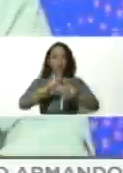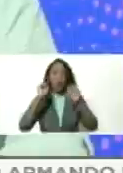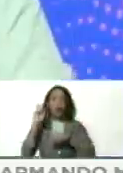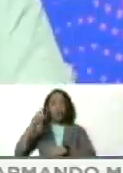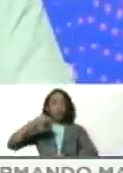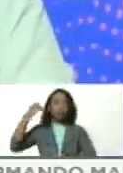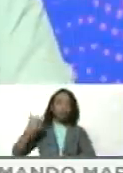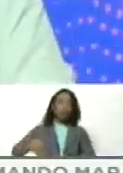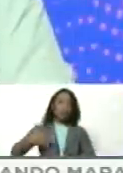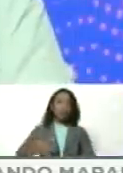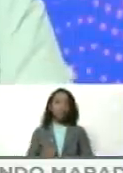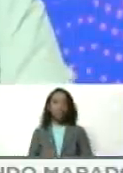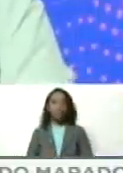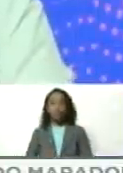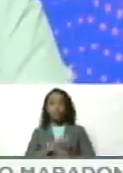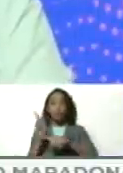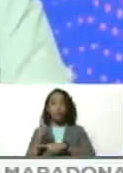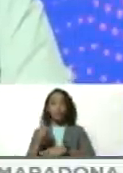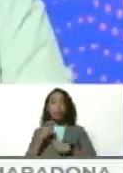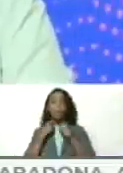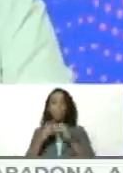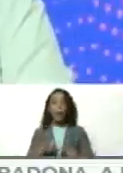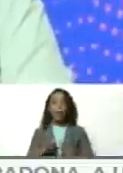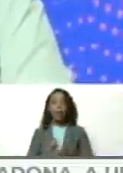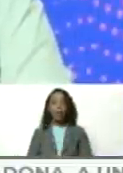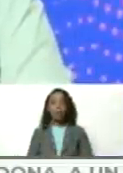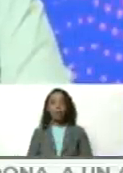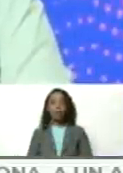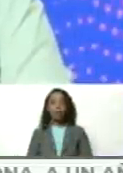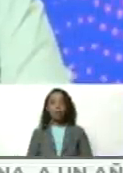costó esa pérdida!